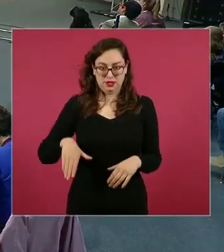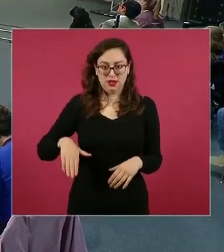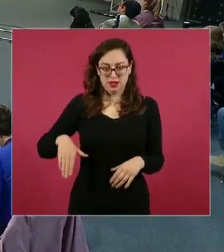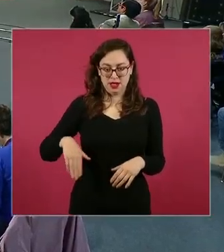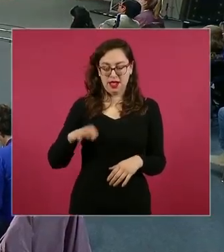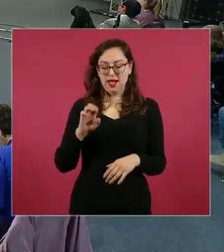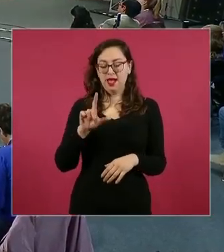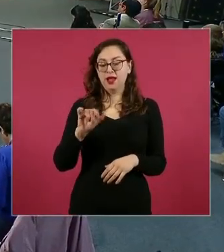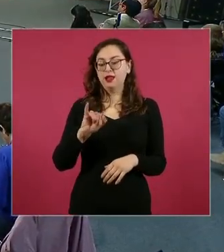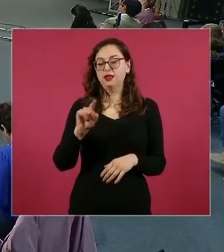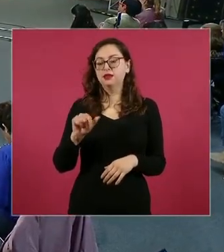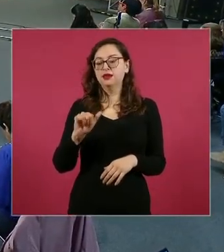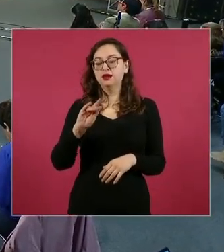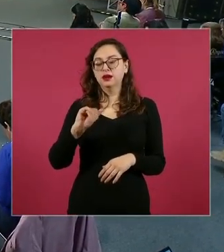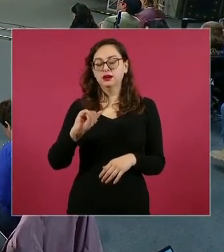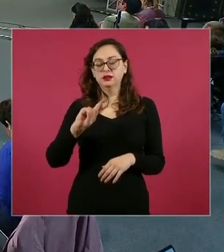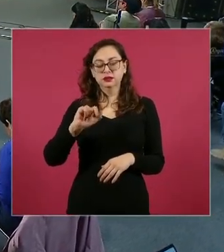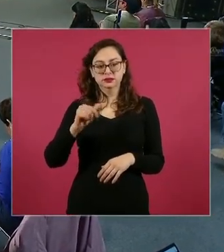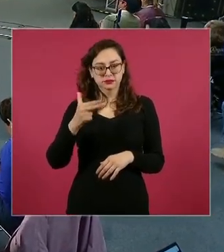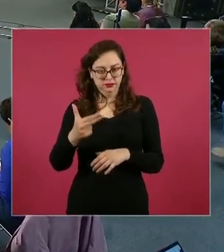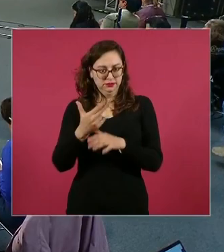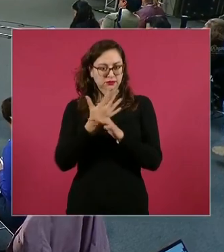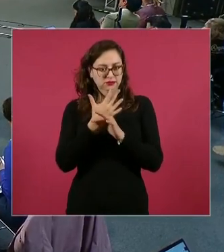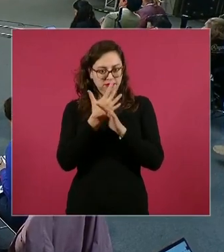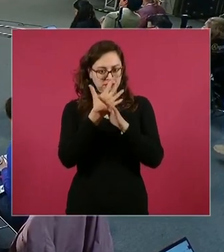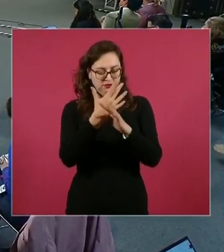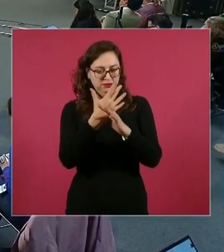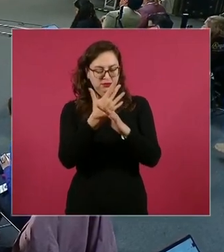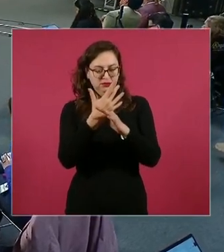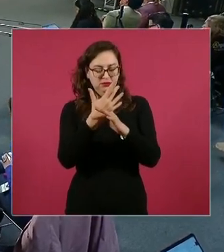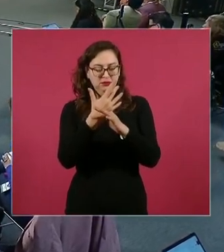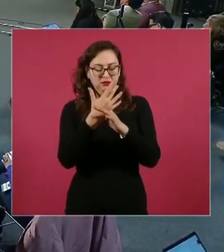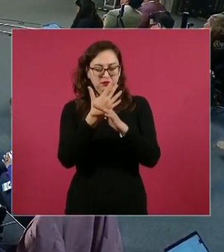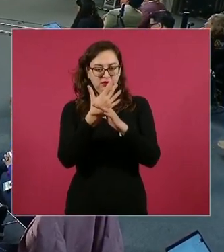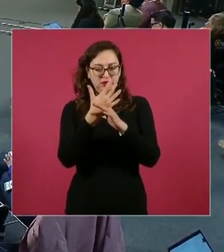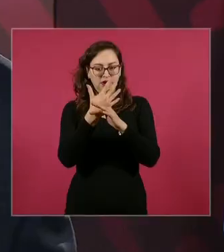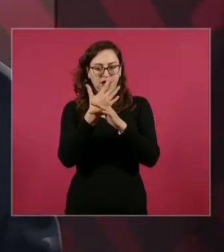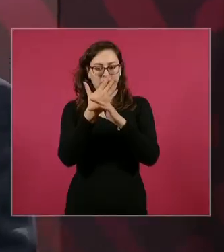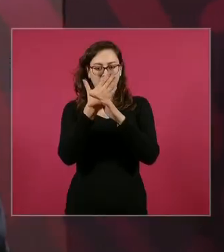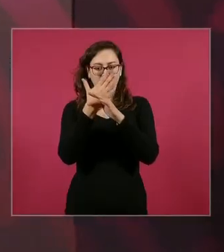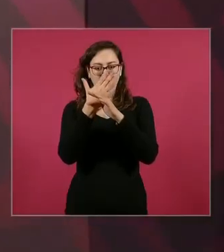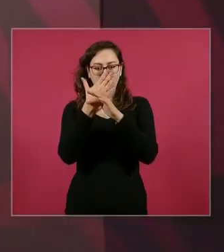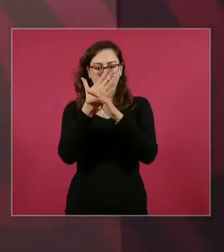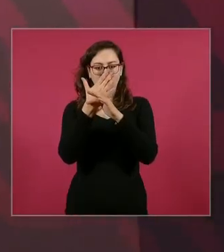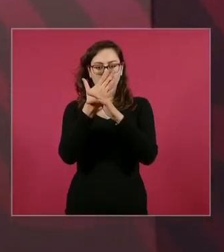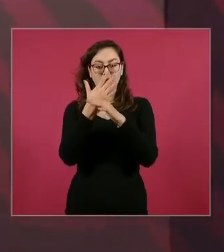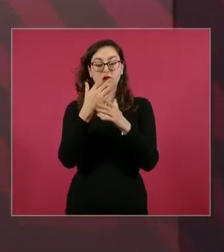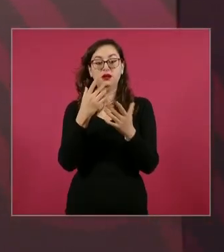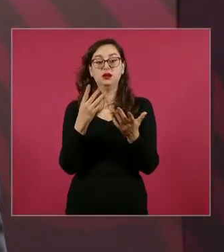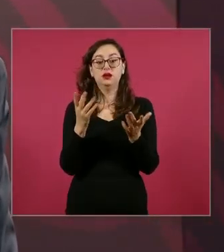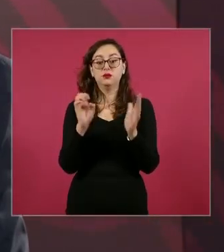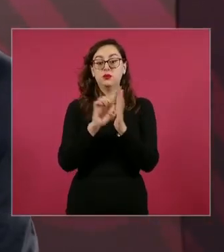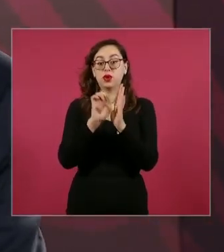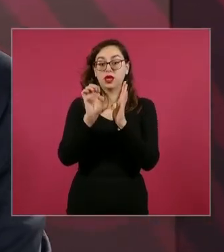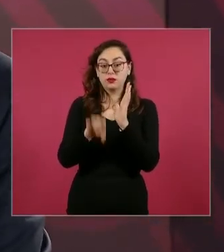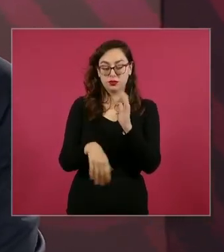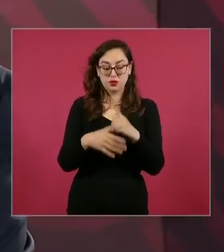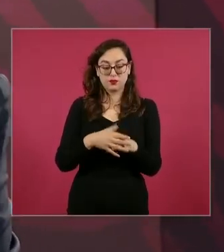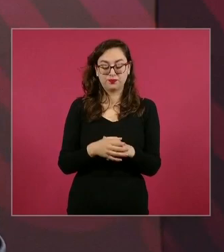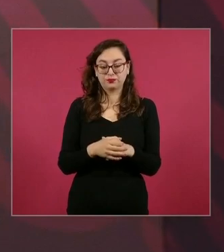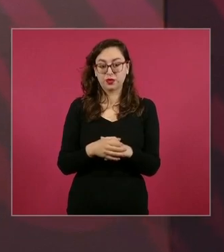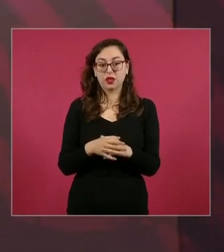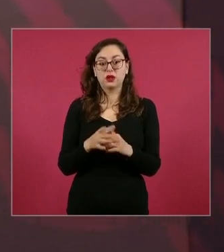cómo pueden eh darle más énfasis